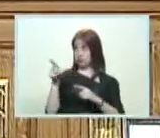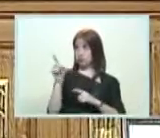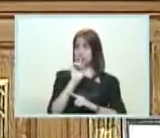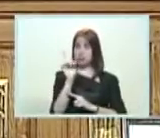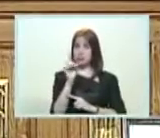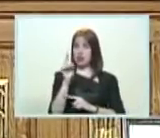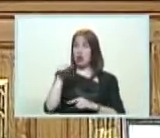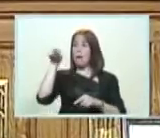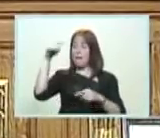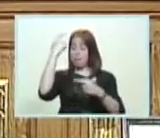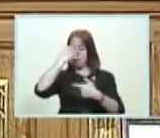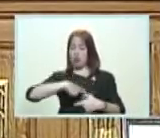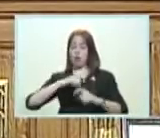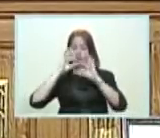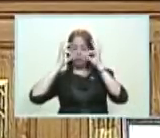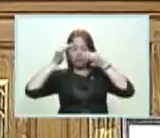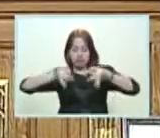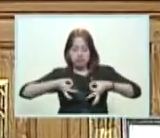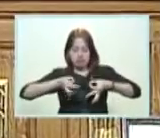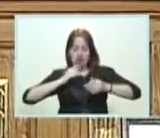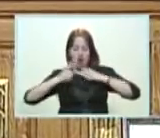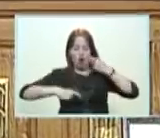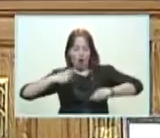nosotros, se odia a sí mismo.